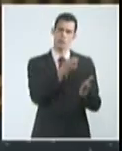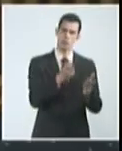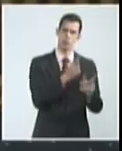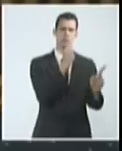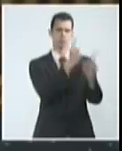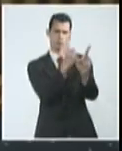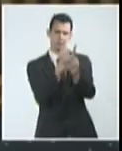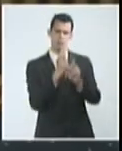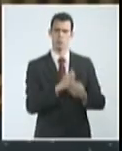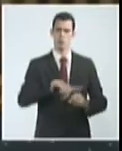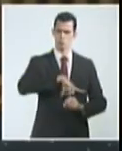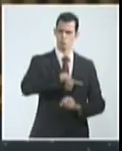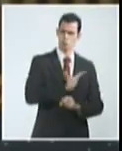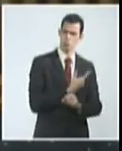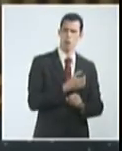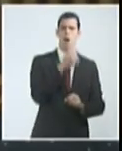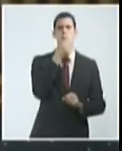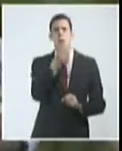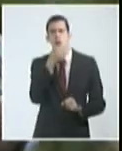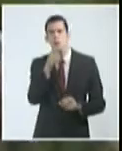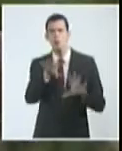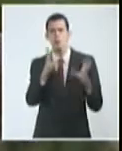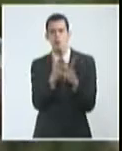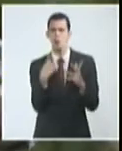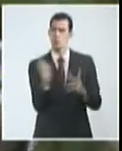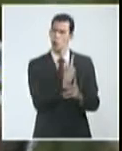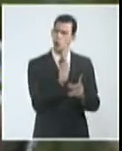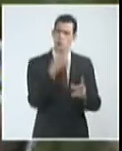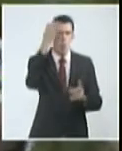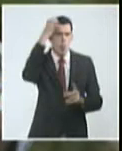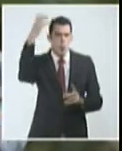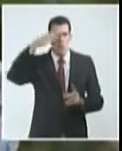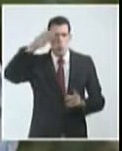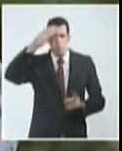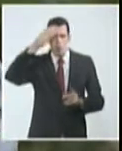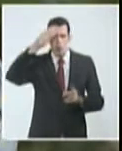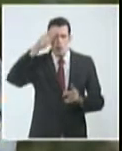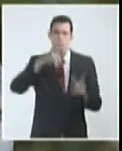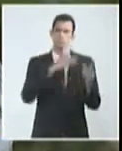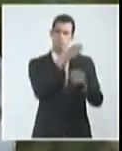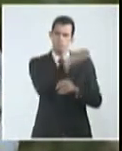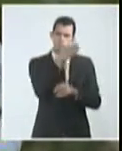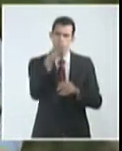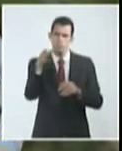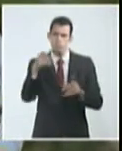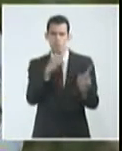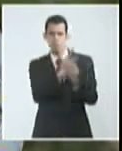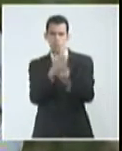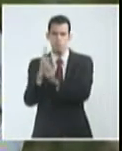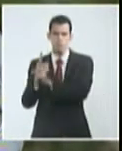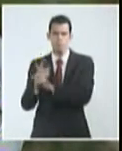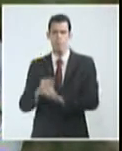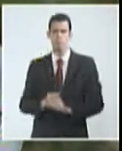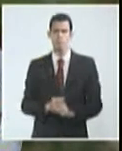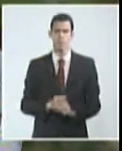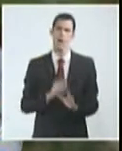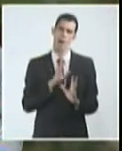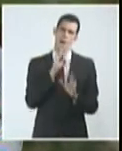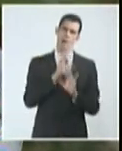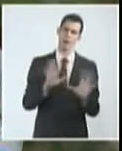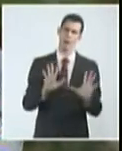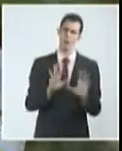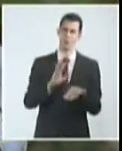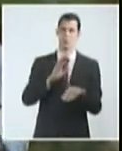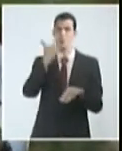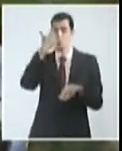con la prensa, y también los tiempos de pandemia provocaron una ruptura en estos